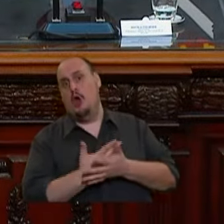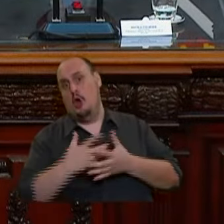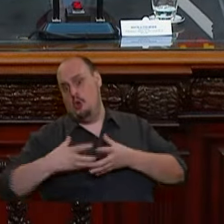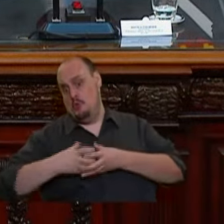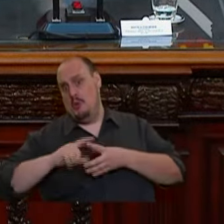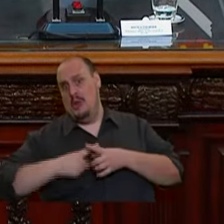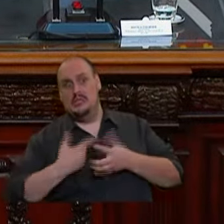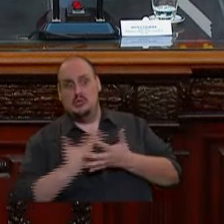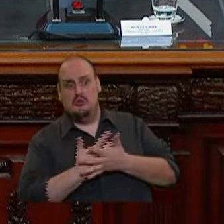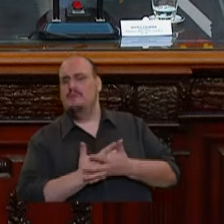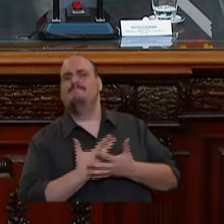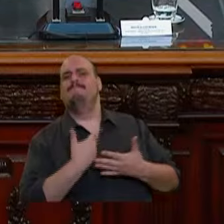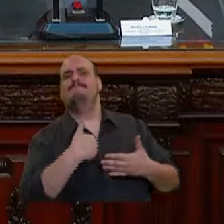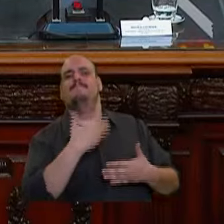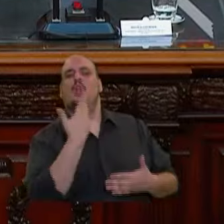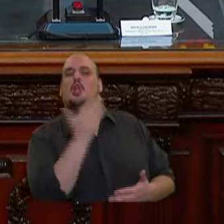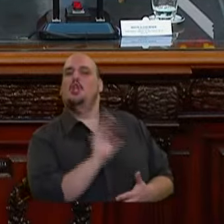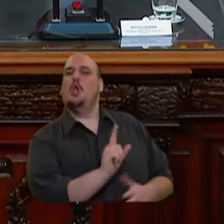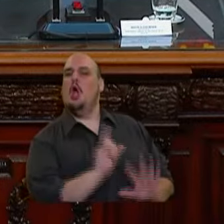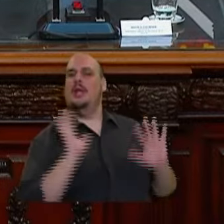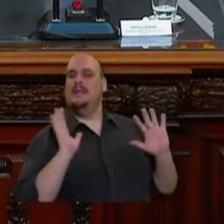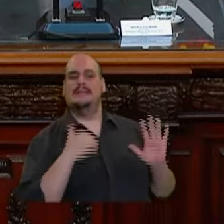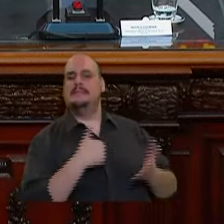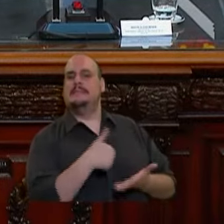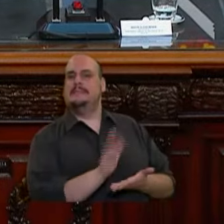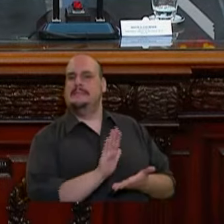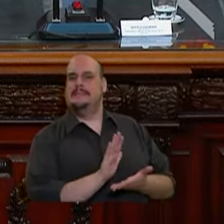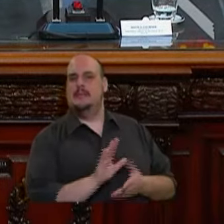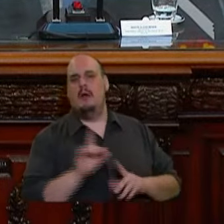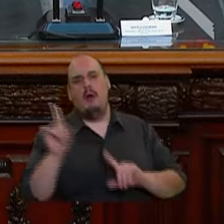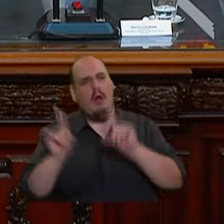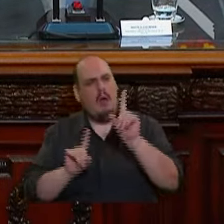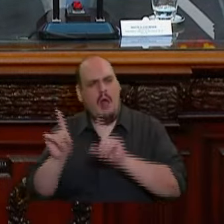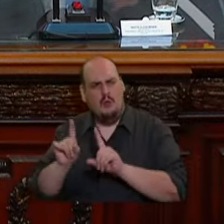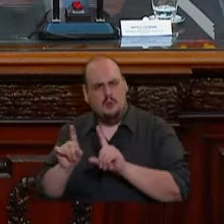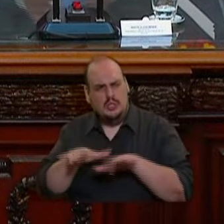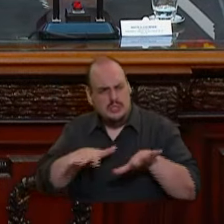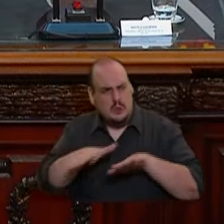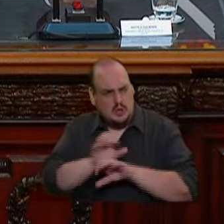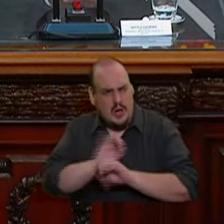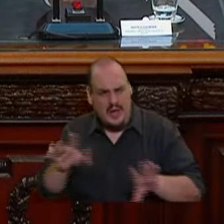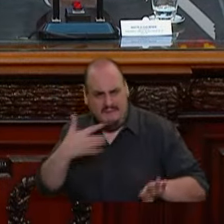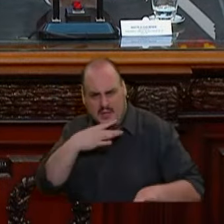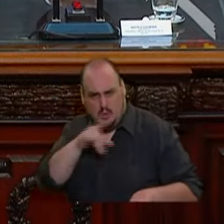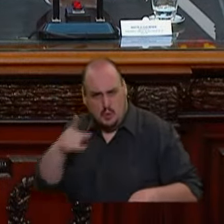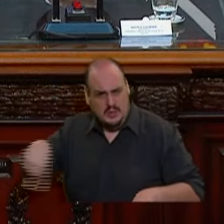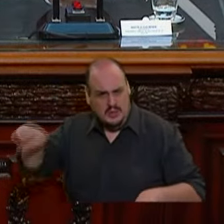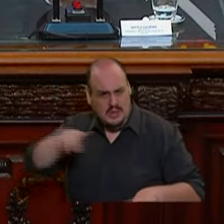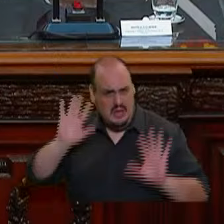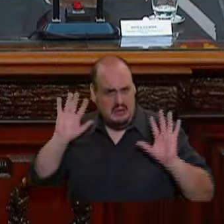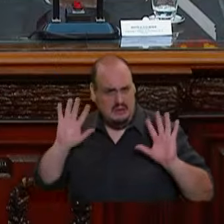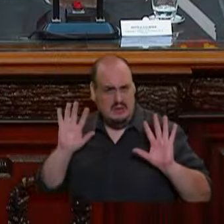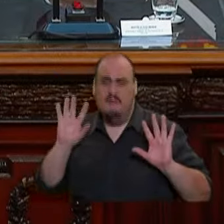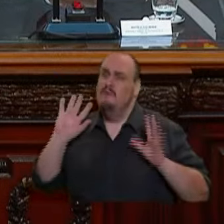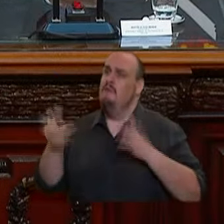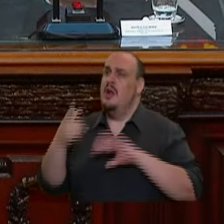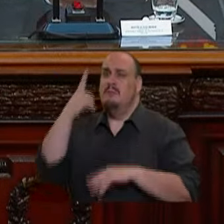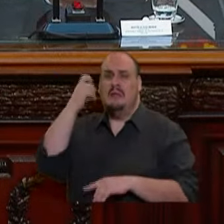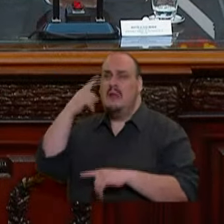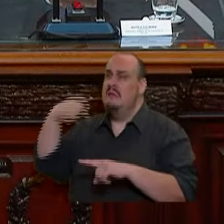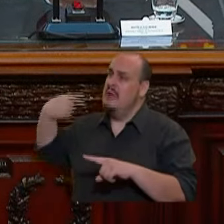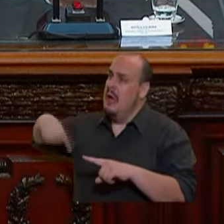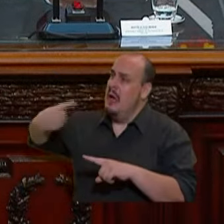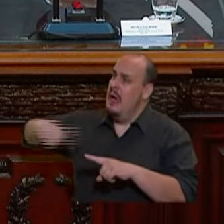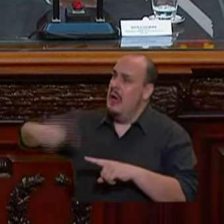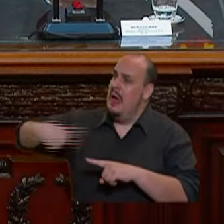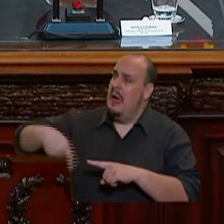sido rechazado. Algunos porque no lo entienden la gravedad de la situación en la que nos encontramos y se aferran a tradiciones pasadas que